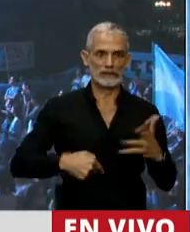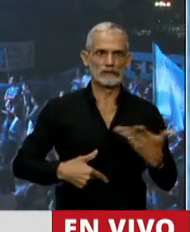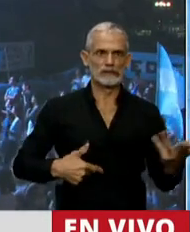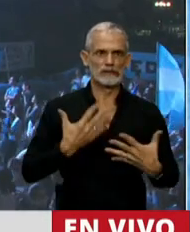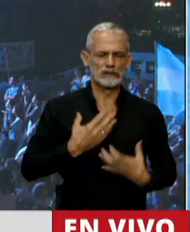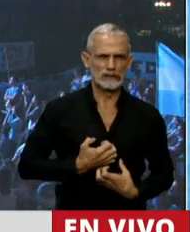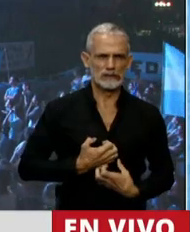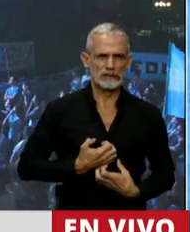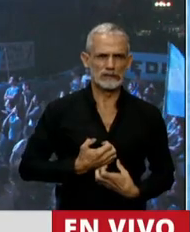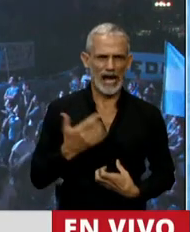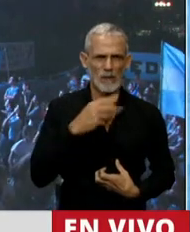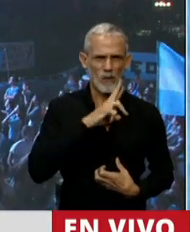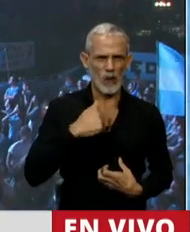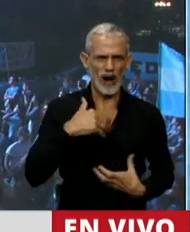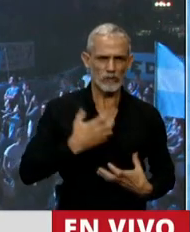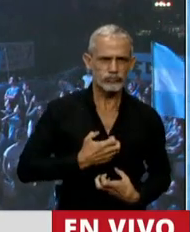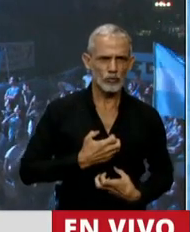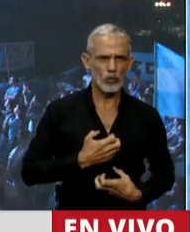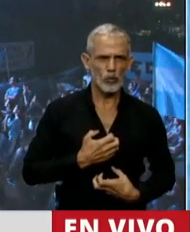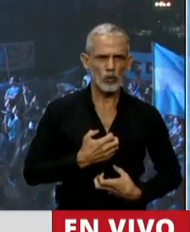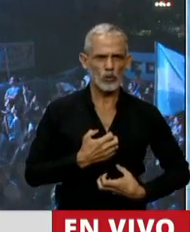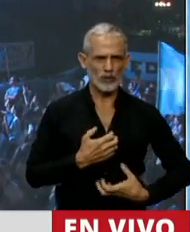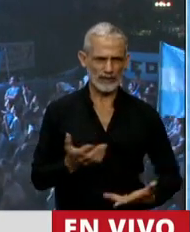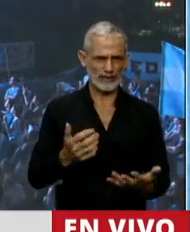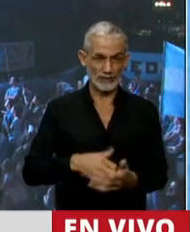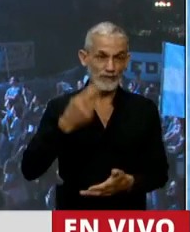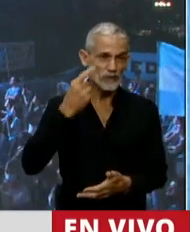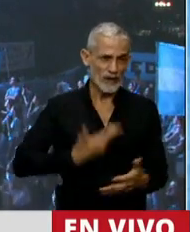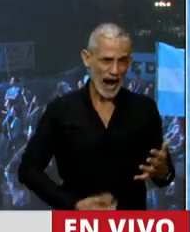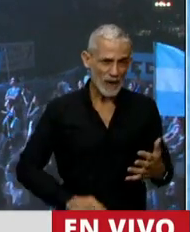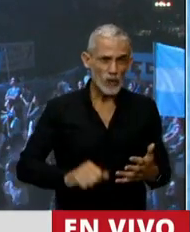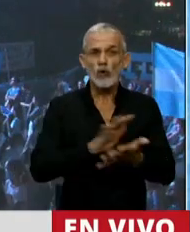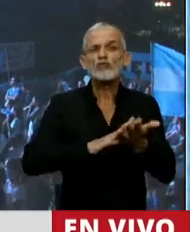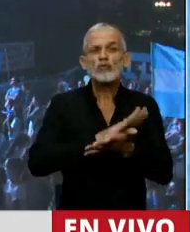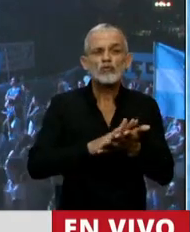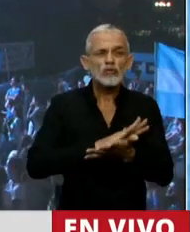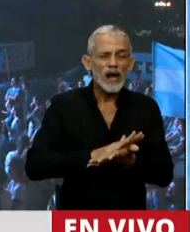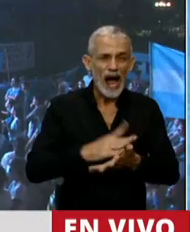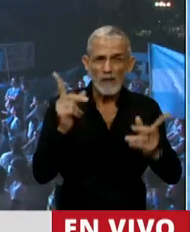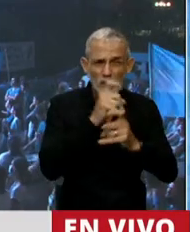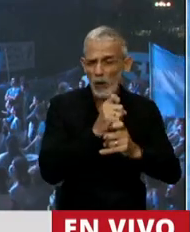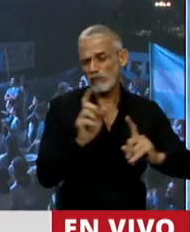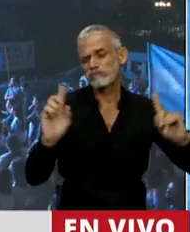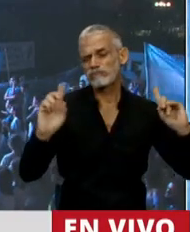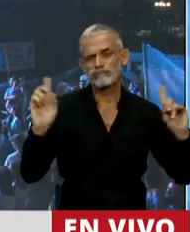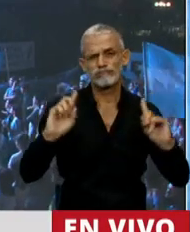esa angustia profunda que tiene la mujer. Mire, el aborto no va a solucionar el